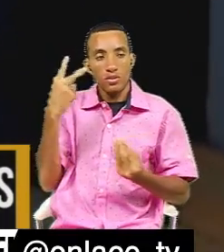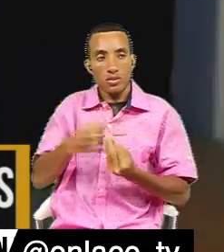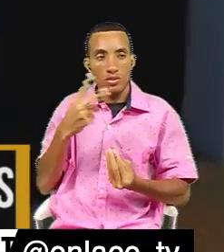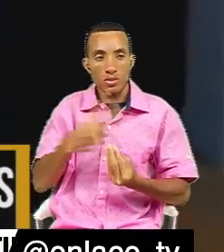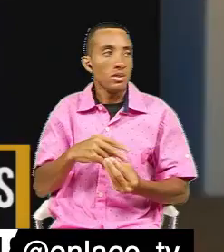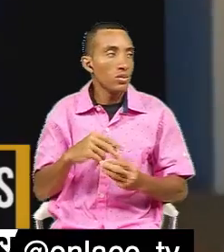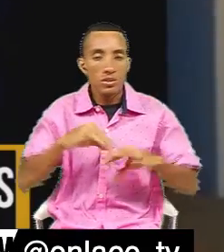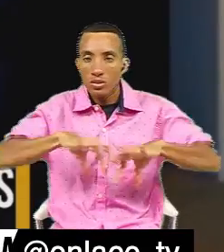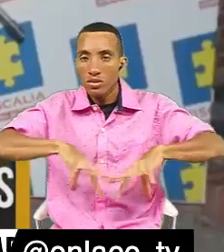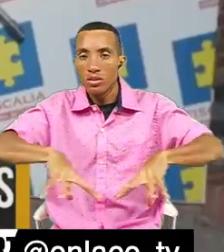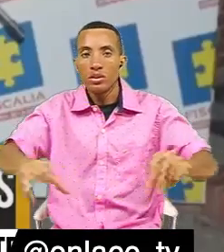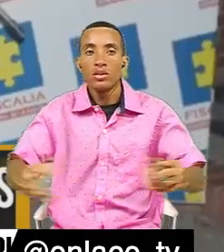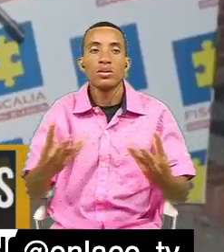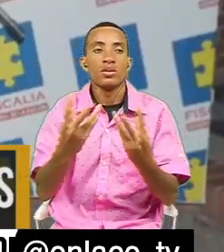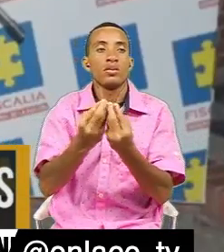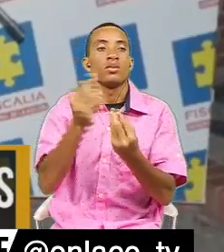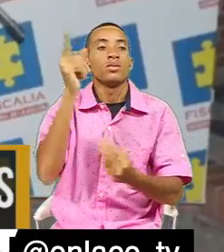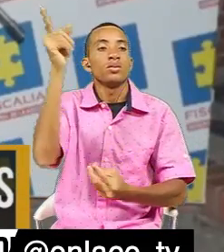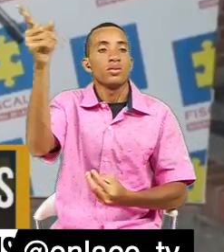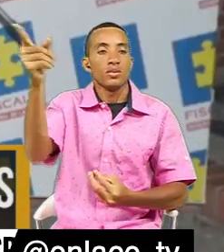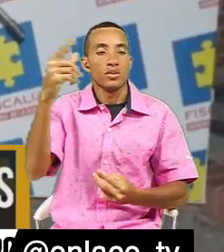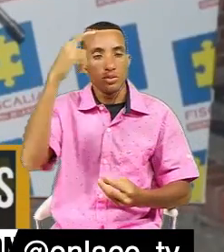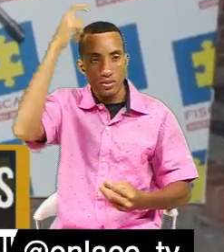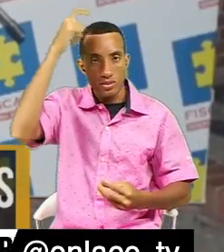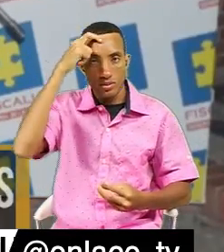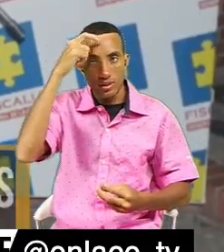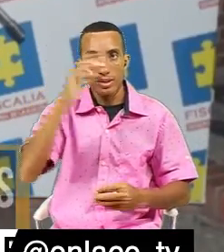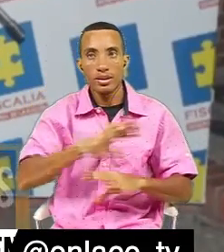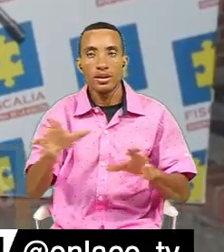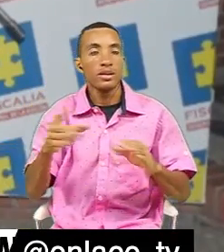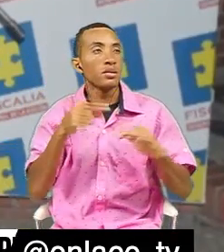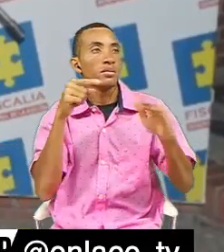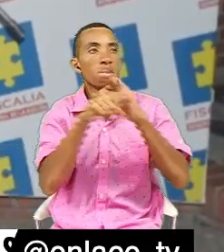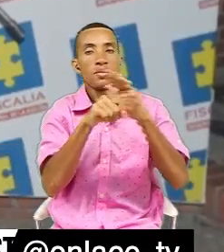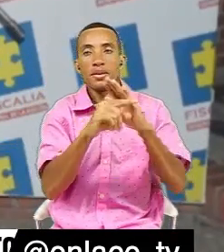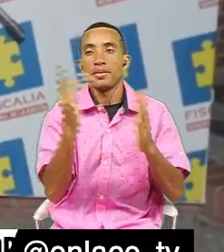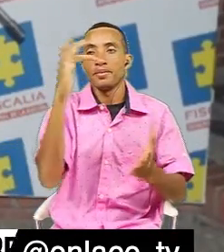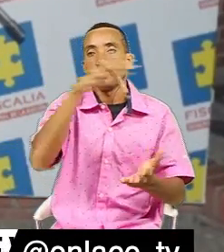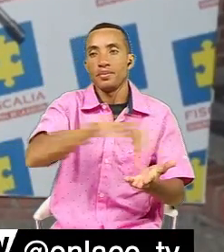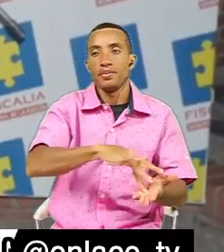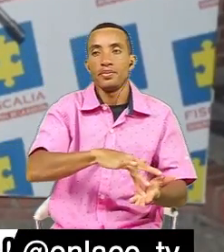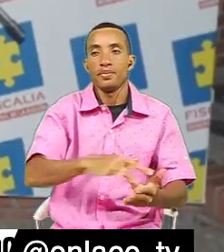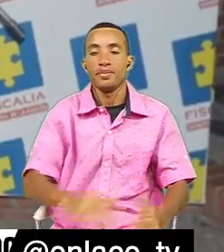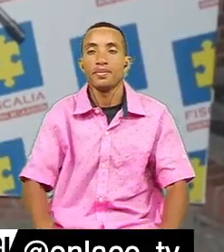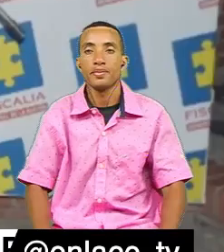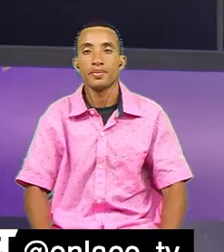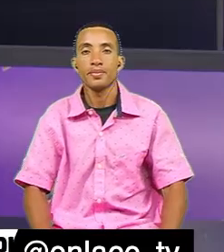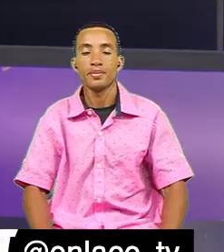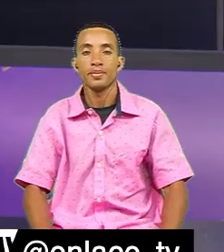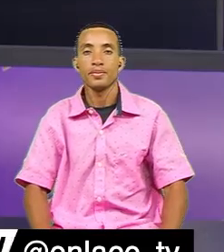en la ciudad de Cartagena. Llegó a Barranca Bermeja prófugo de la justicia.